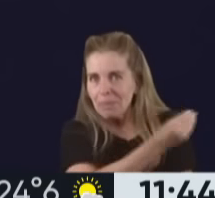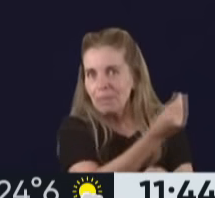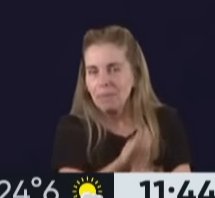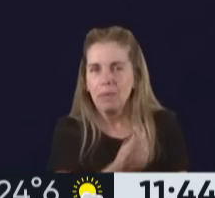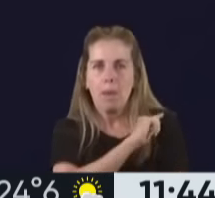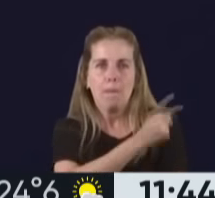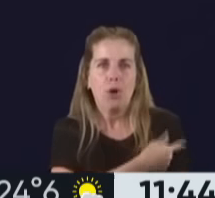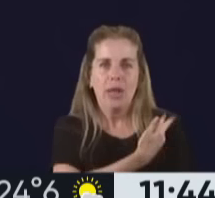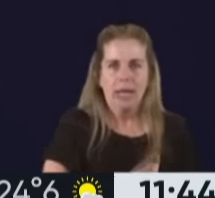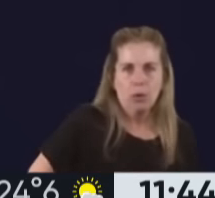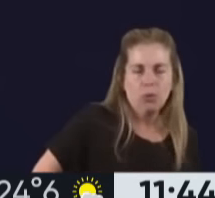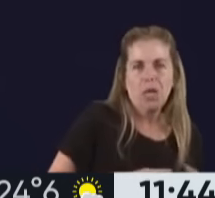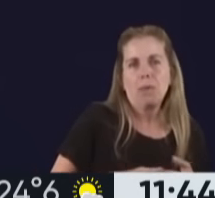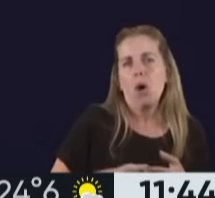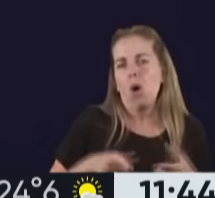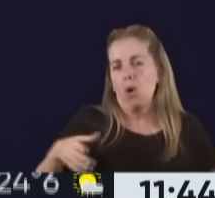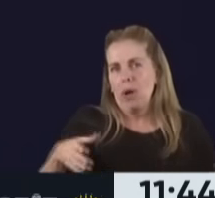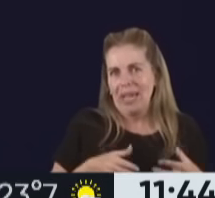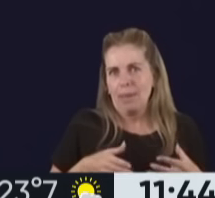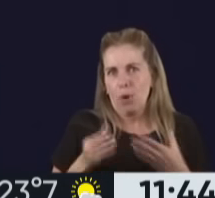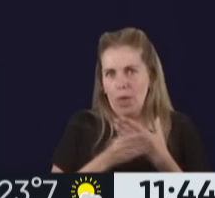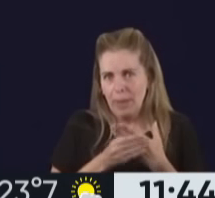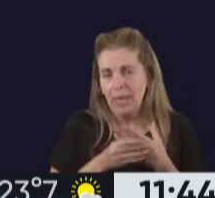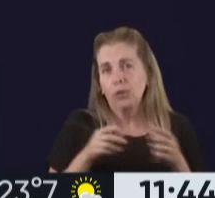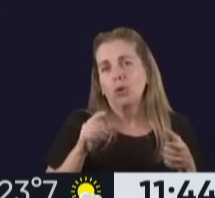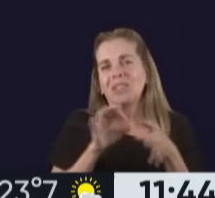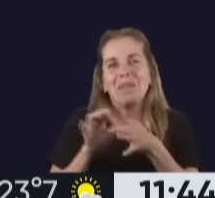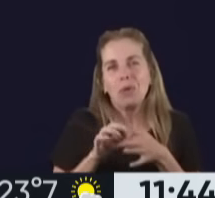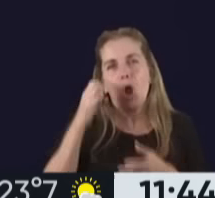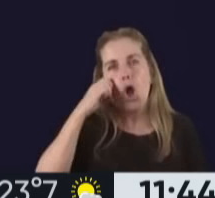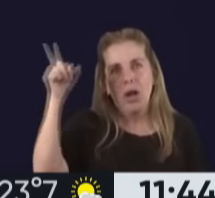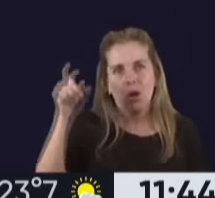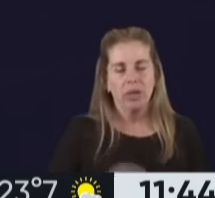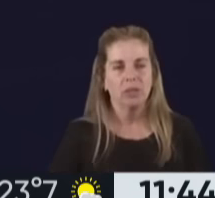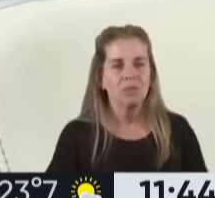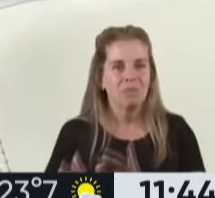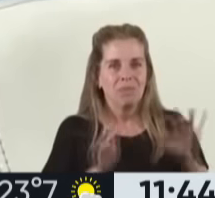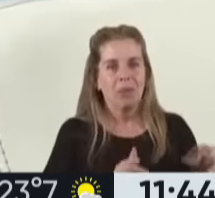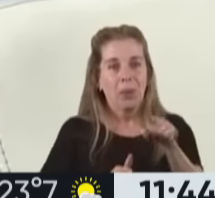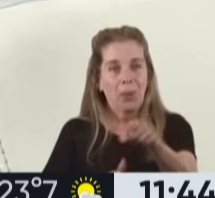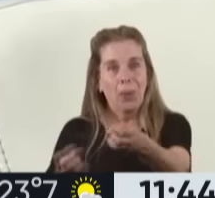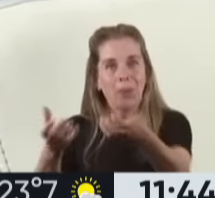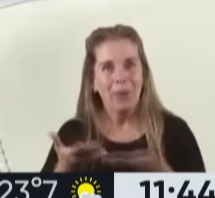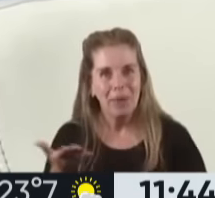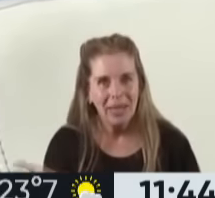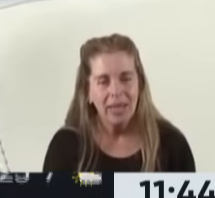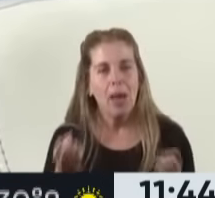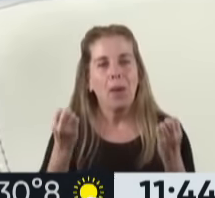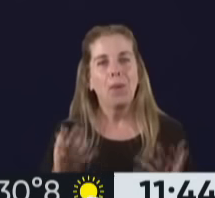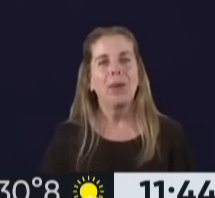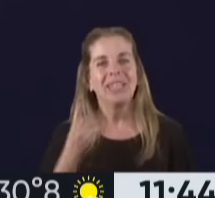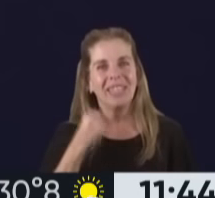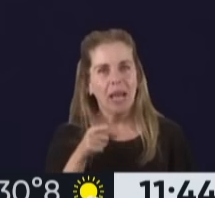Ejecutivo, o Jefatura de Gabinete en este caso, y el Congreso. Bienvenida. Gracias. Buen día, Paula Rossi de La Nación.